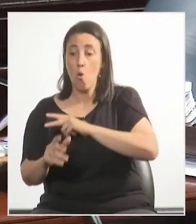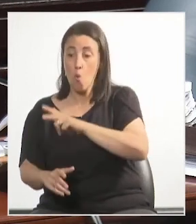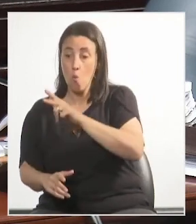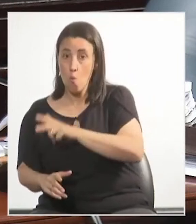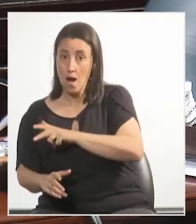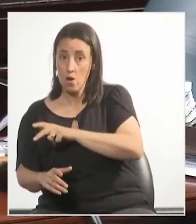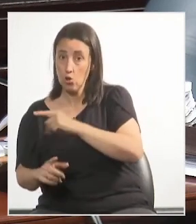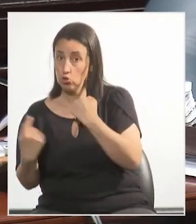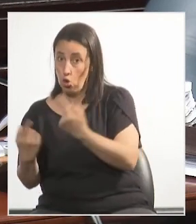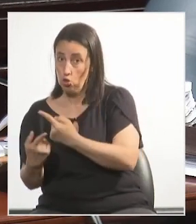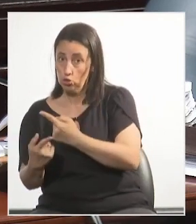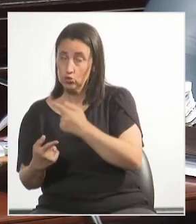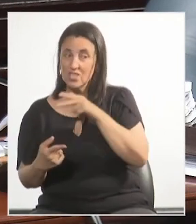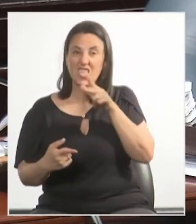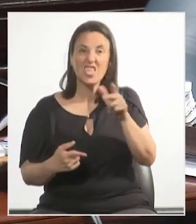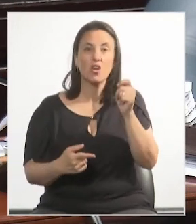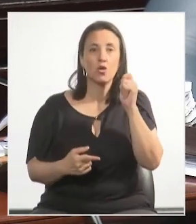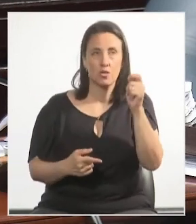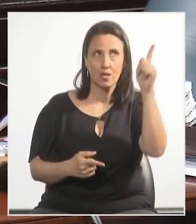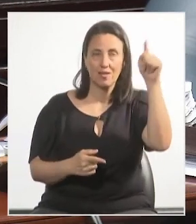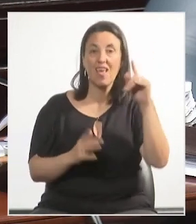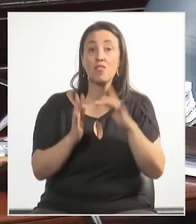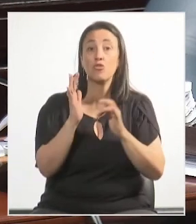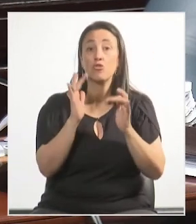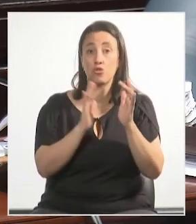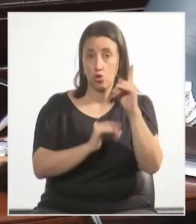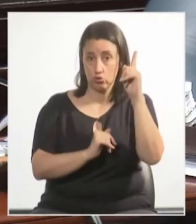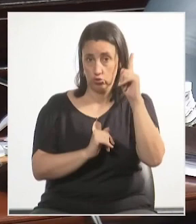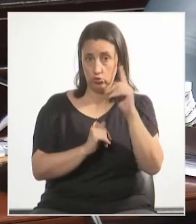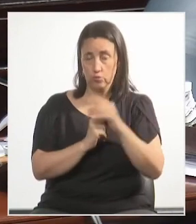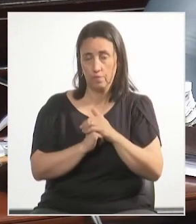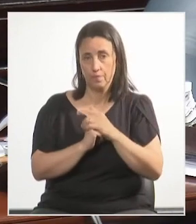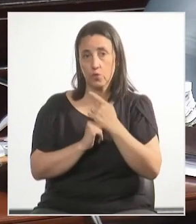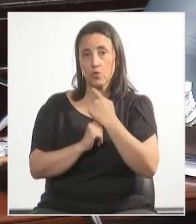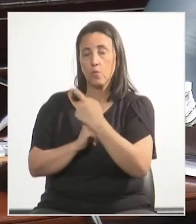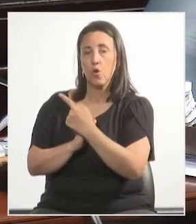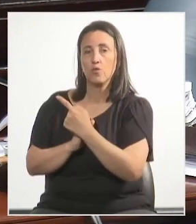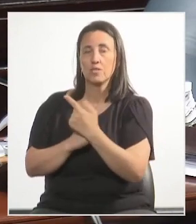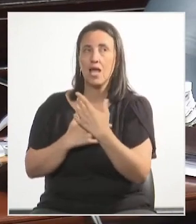de Dios. Y como señala el Decálogo,